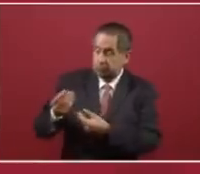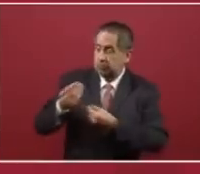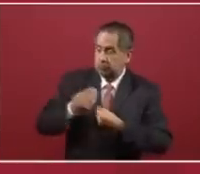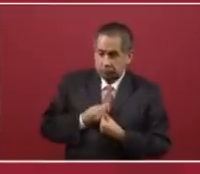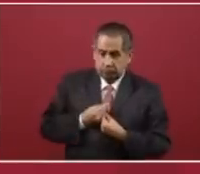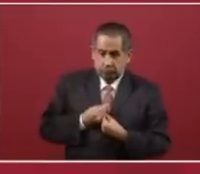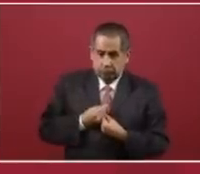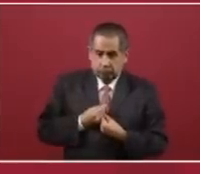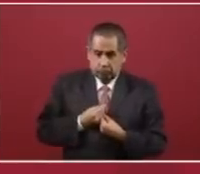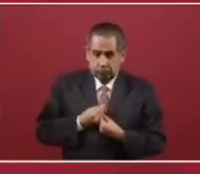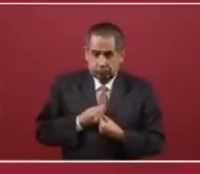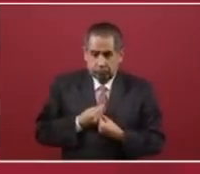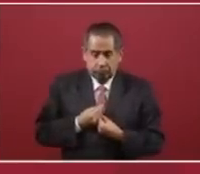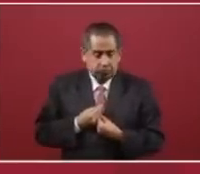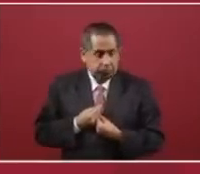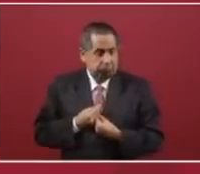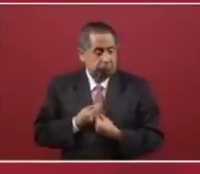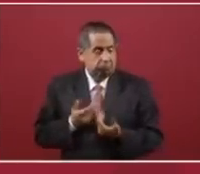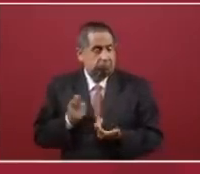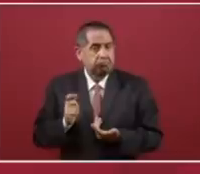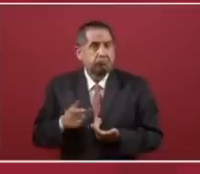tengo que